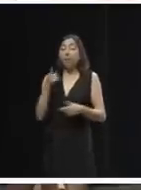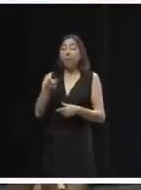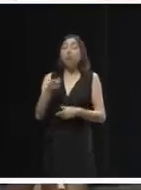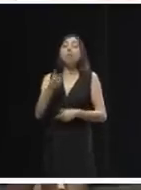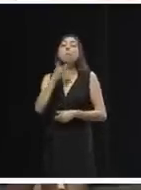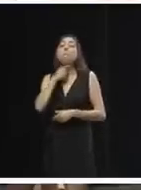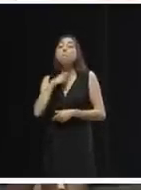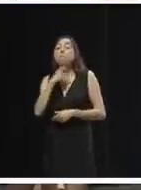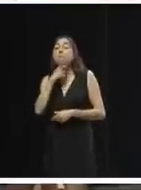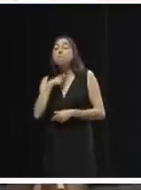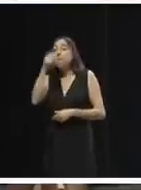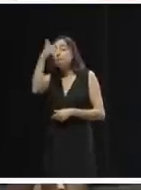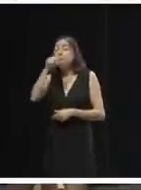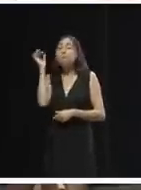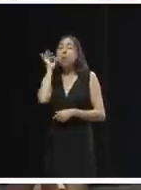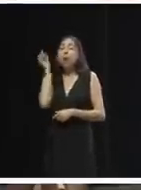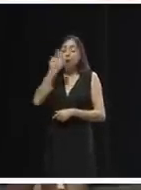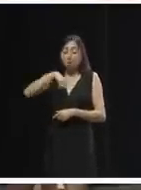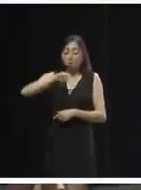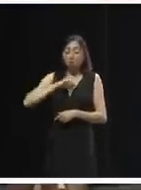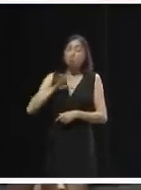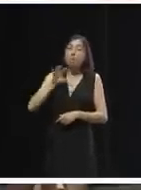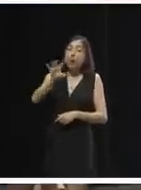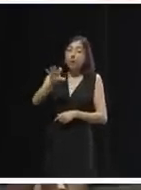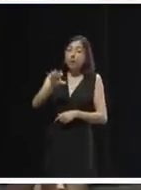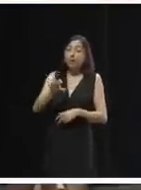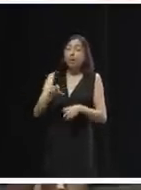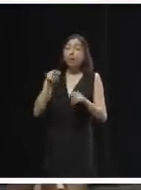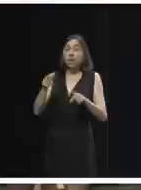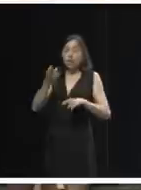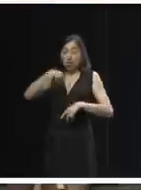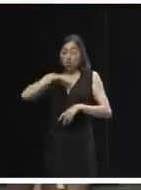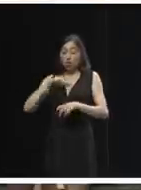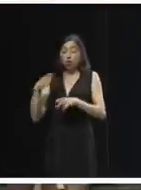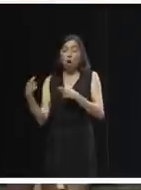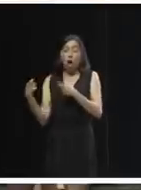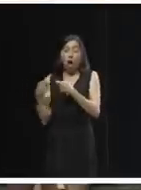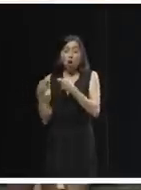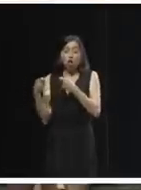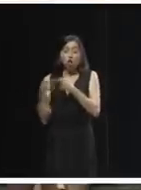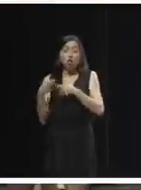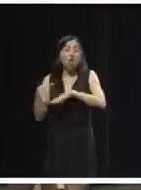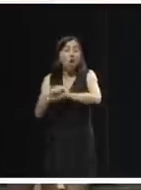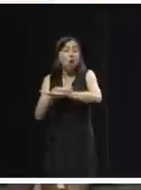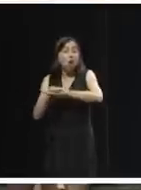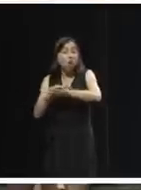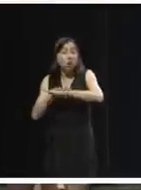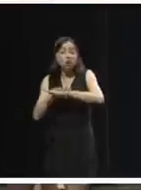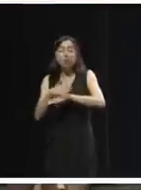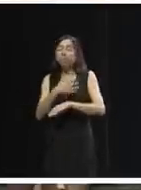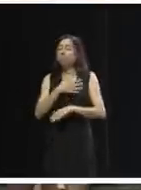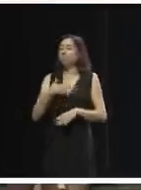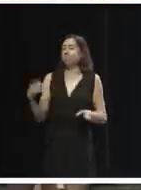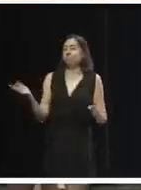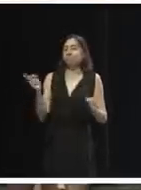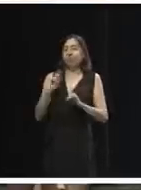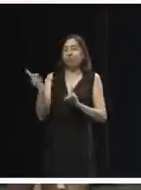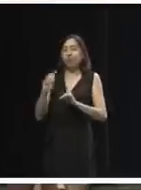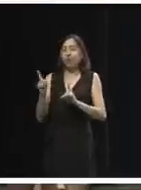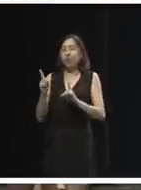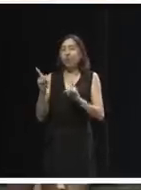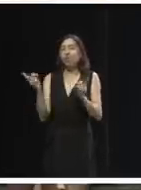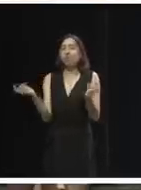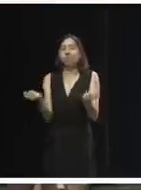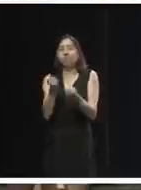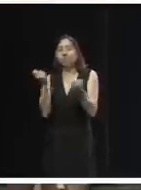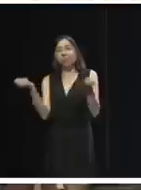becarios y las becarias de nuestro país que nuestro socio de Gobierno no quiso sacar adelante, la de un país que